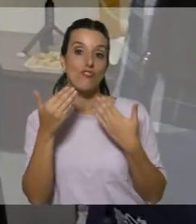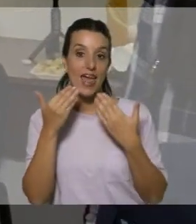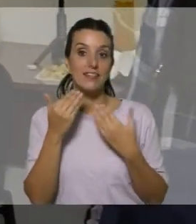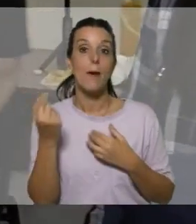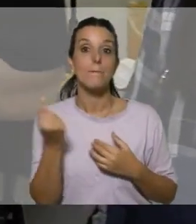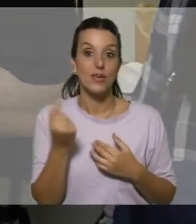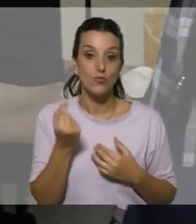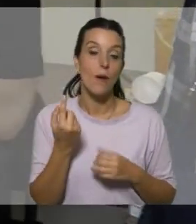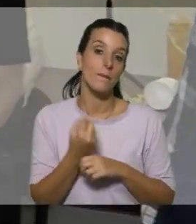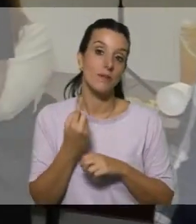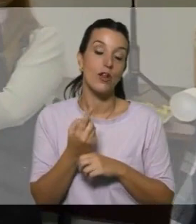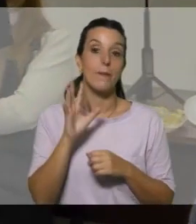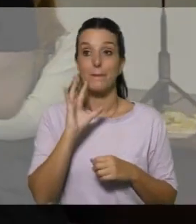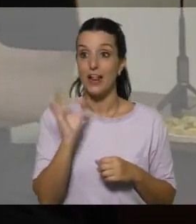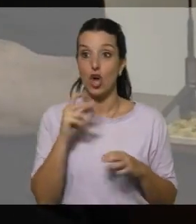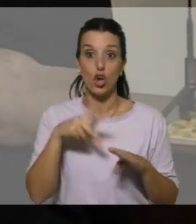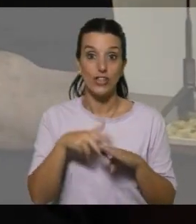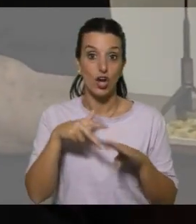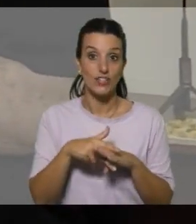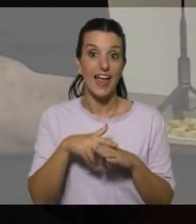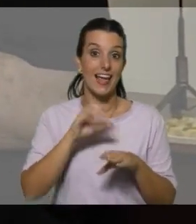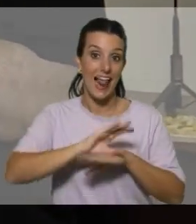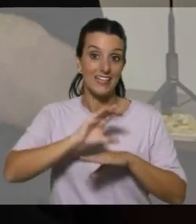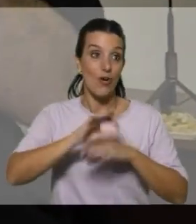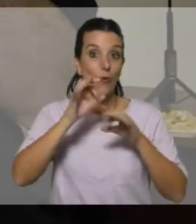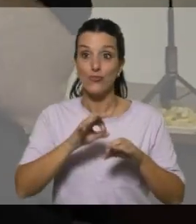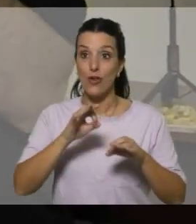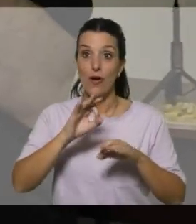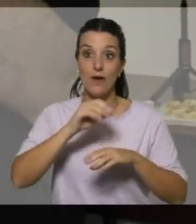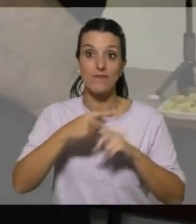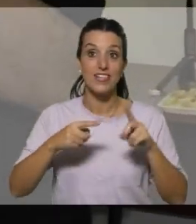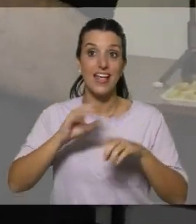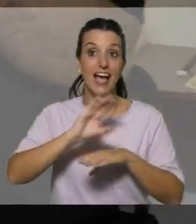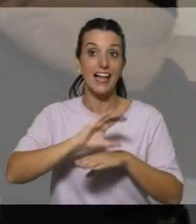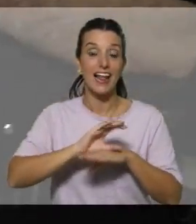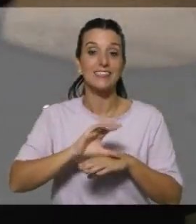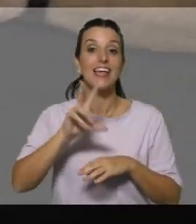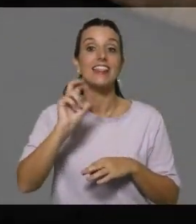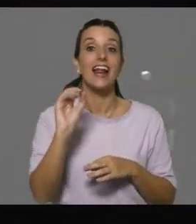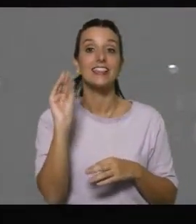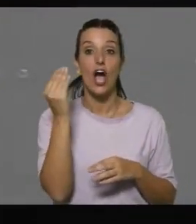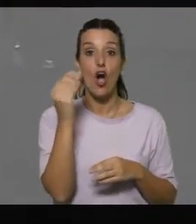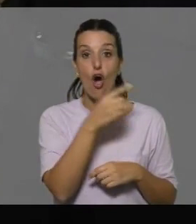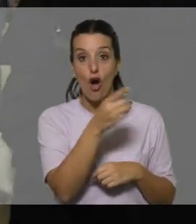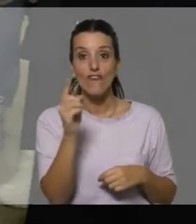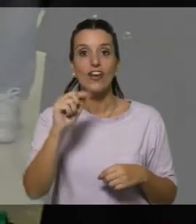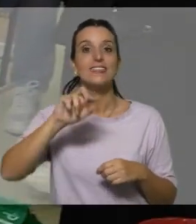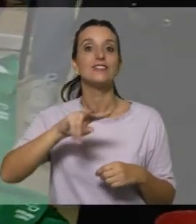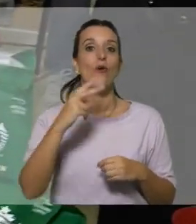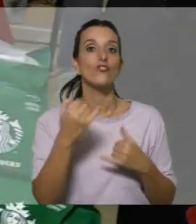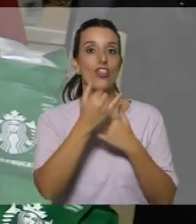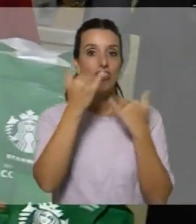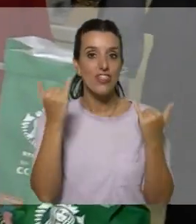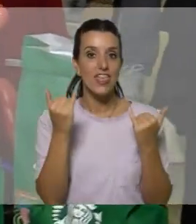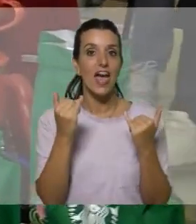estos minutos, primero que nada, y perdón por interrumpir la clase, porque estamos en la mitad de la clase. En medio de la clase son 30 jóvenes que, bueno, hoy es la segunda jornada y